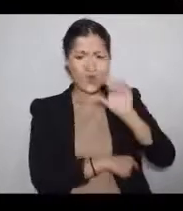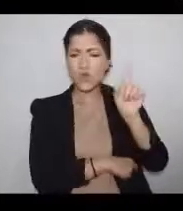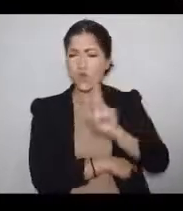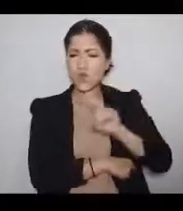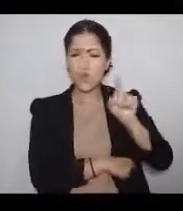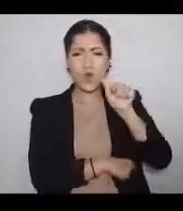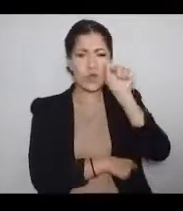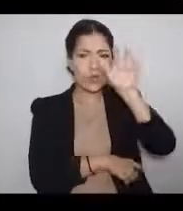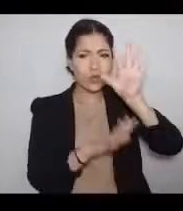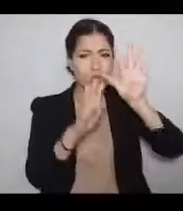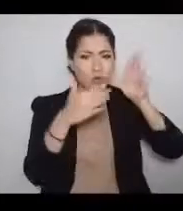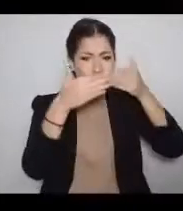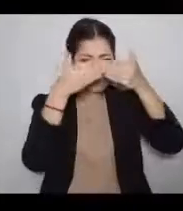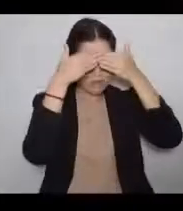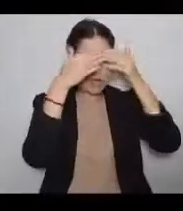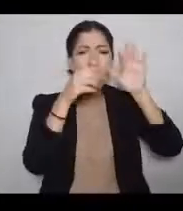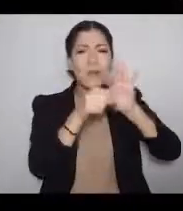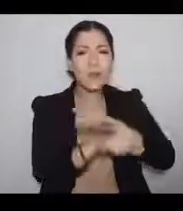Estamos ebrios.